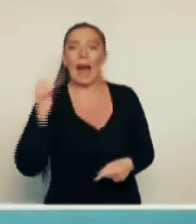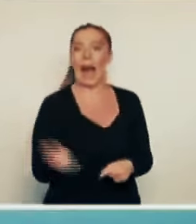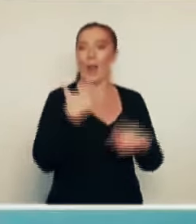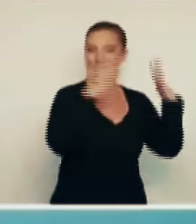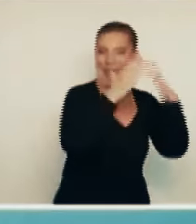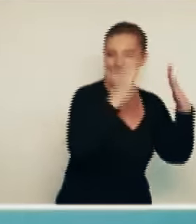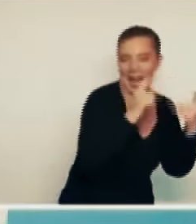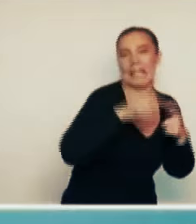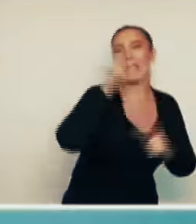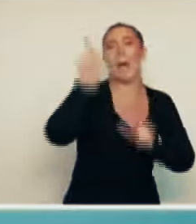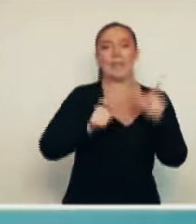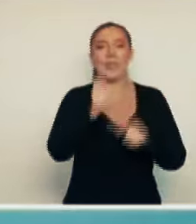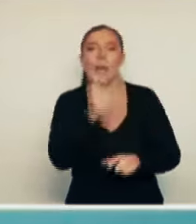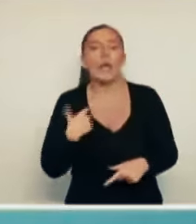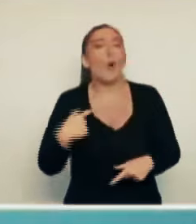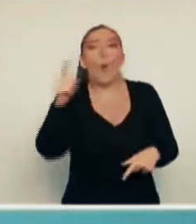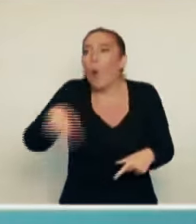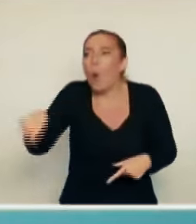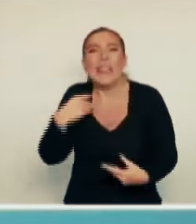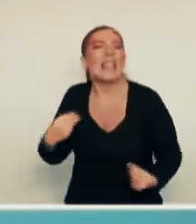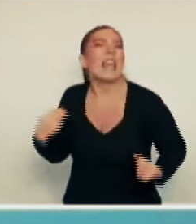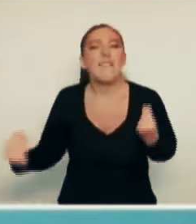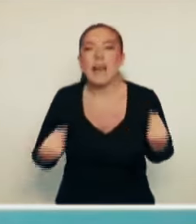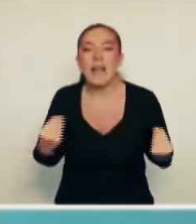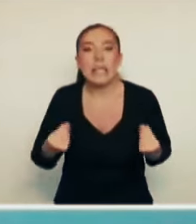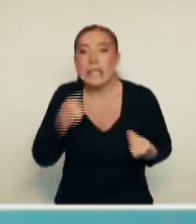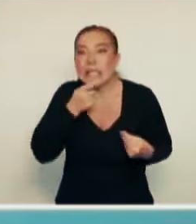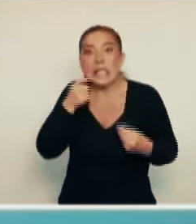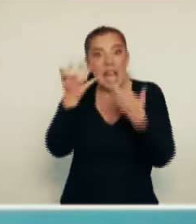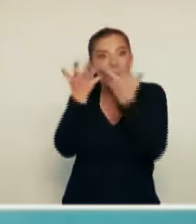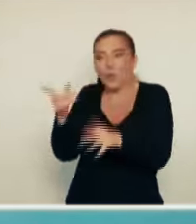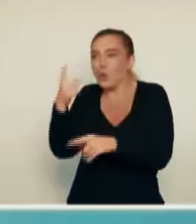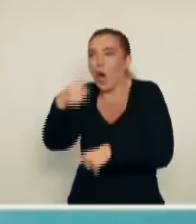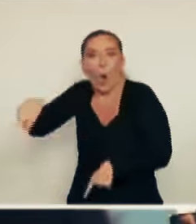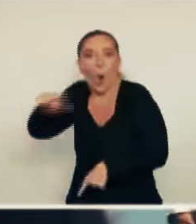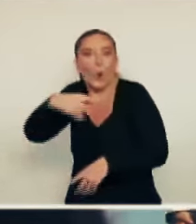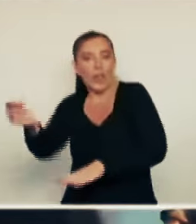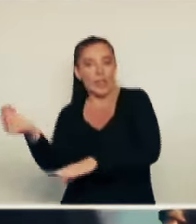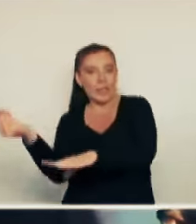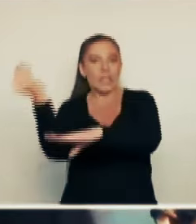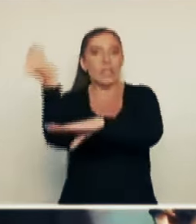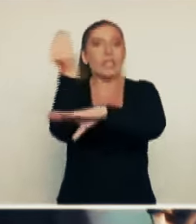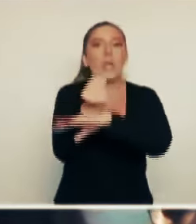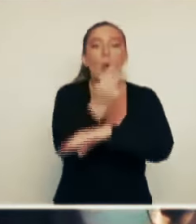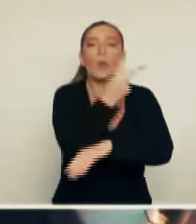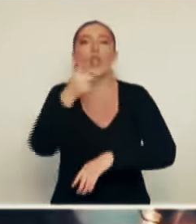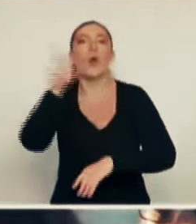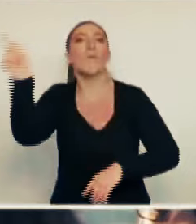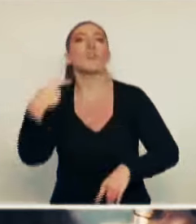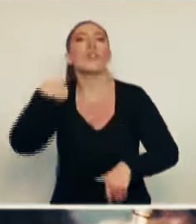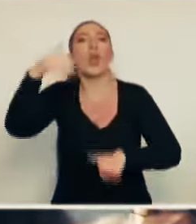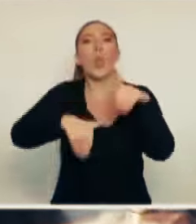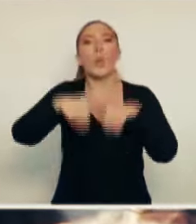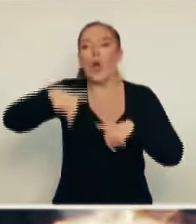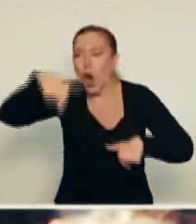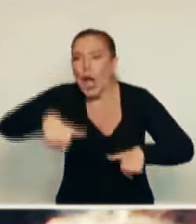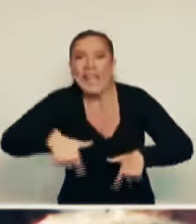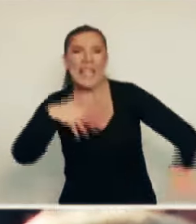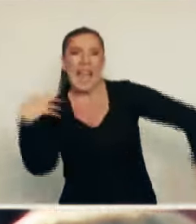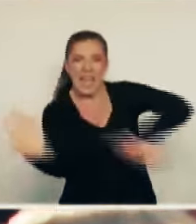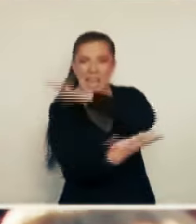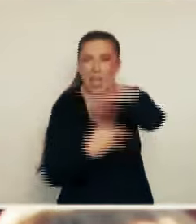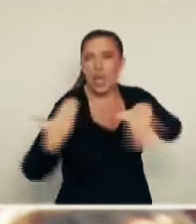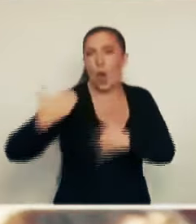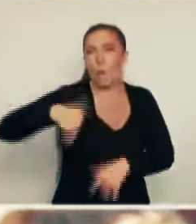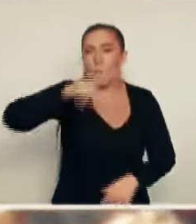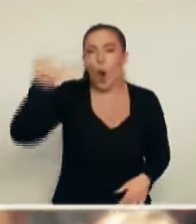casa, hasta los que estaban ahí. ¿Qué van a hacer si renuncia y ustedes quedan con 22% de los votos con este quilombo de